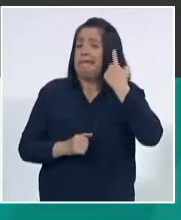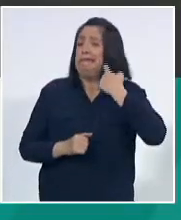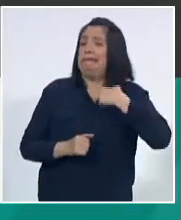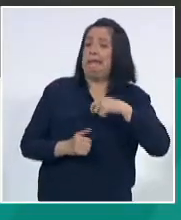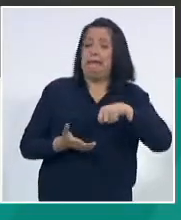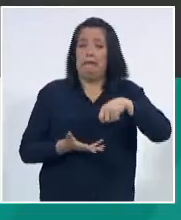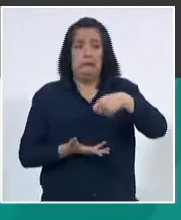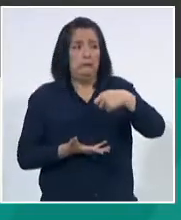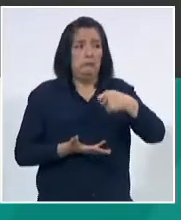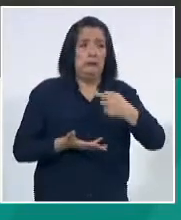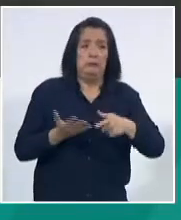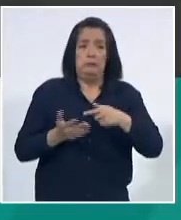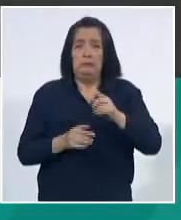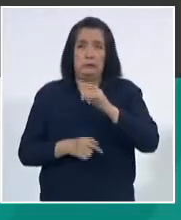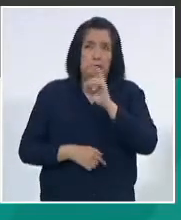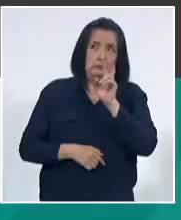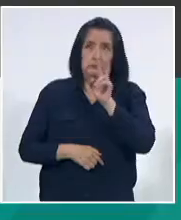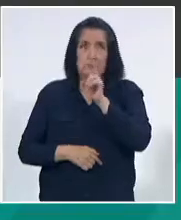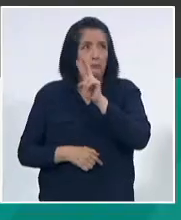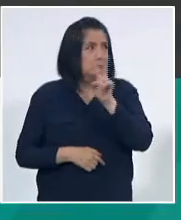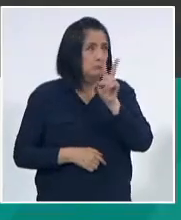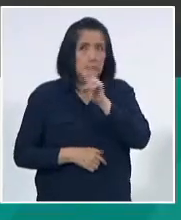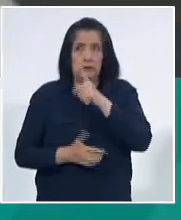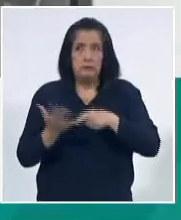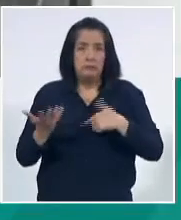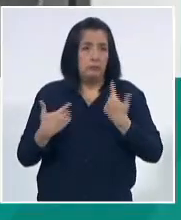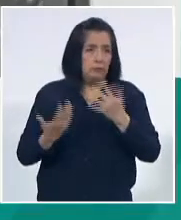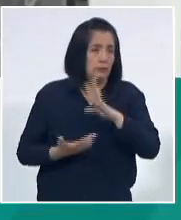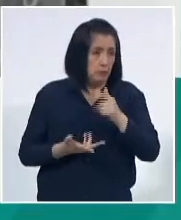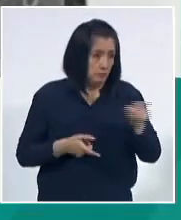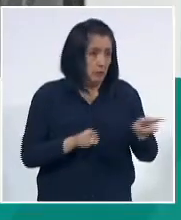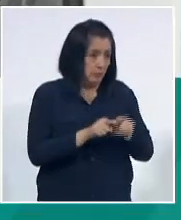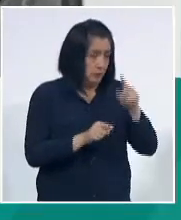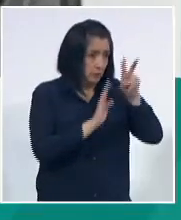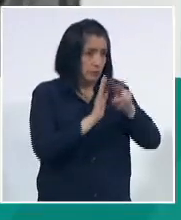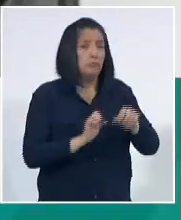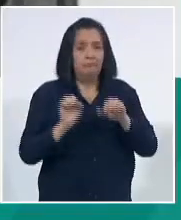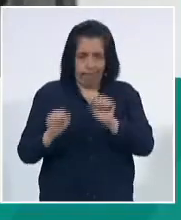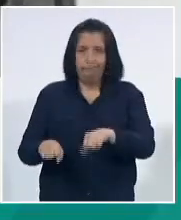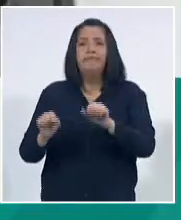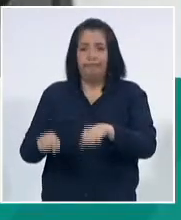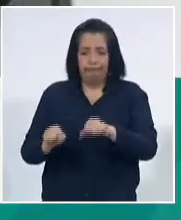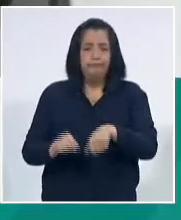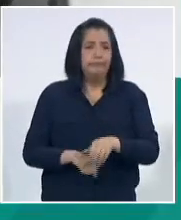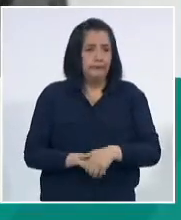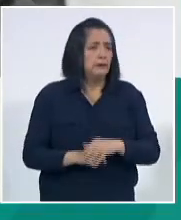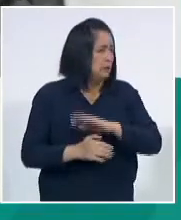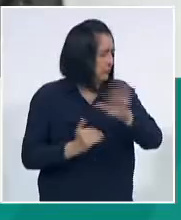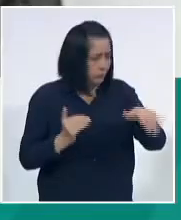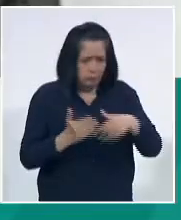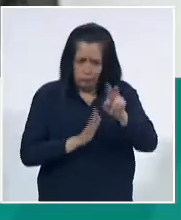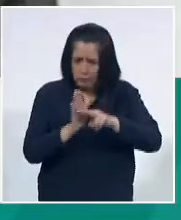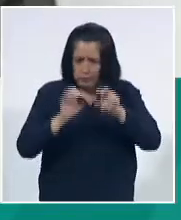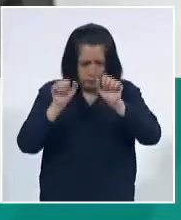cuando en realidad lo que estaban haciendo era chequear qué podían robarse. ¿Tienes también ese video? Efectivamente. Todos los videos están